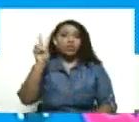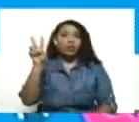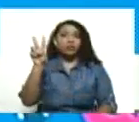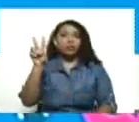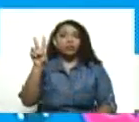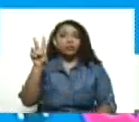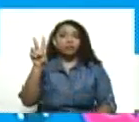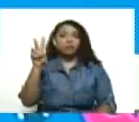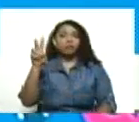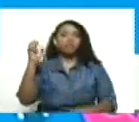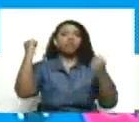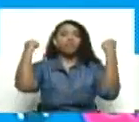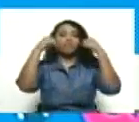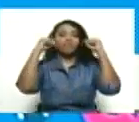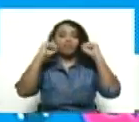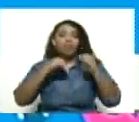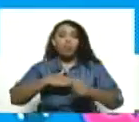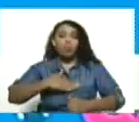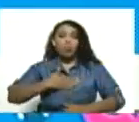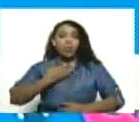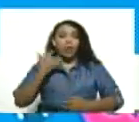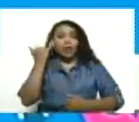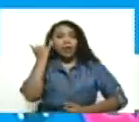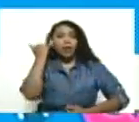ejercicio de sus poderes creadores